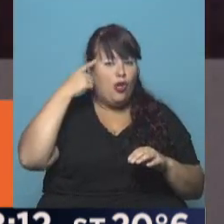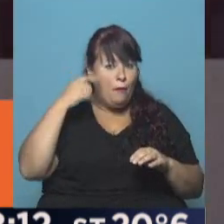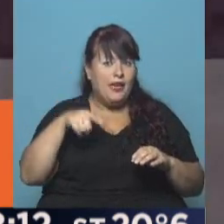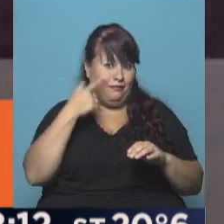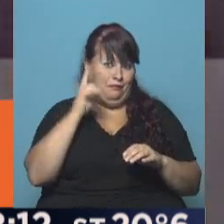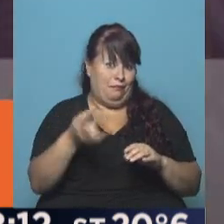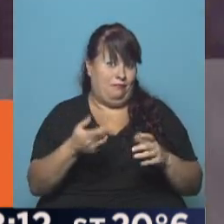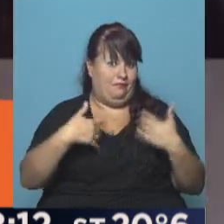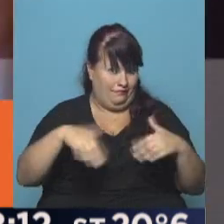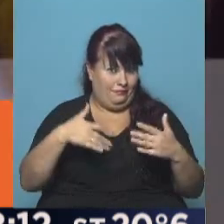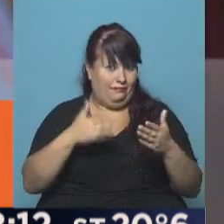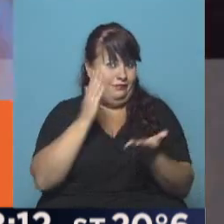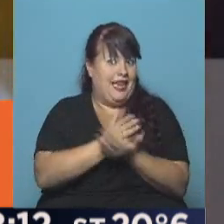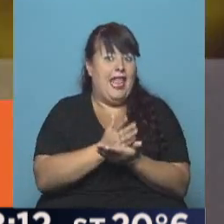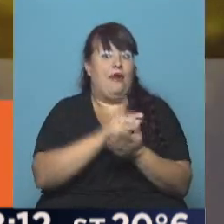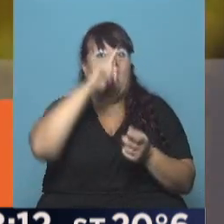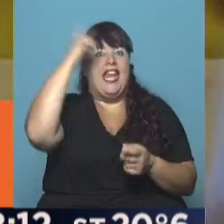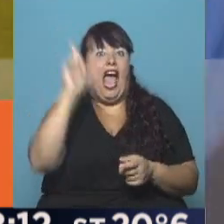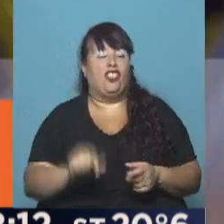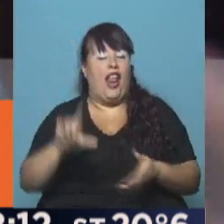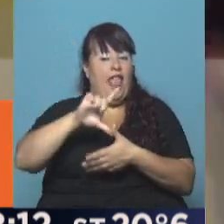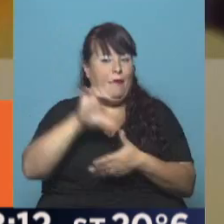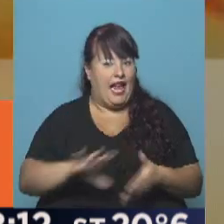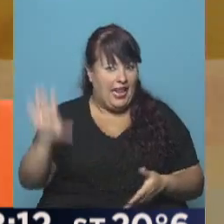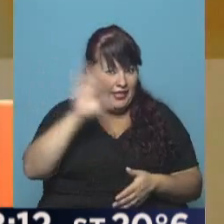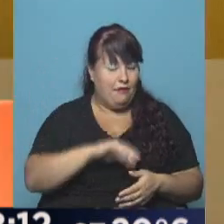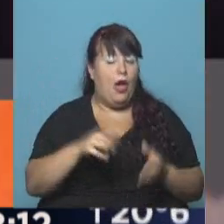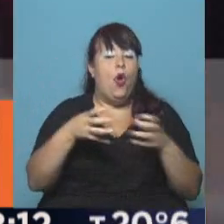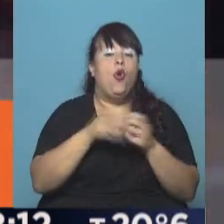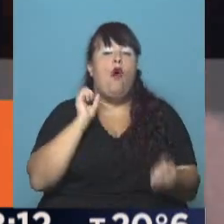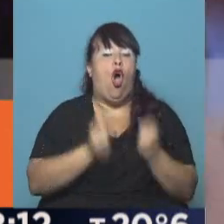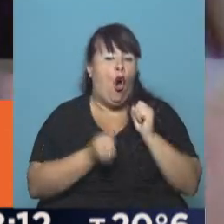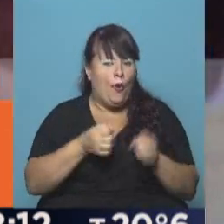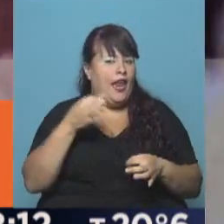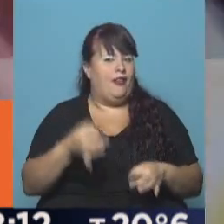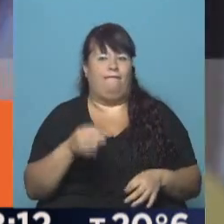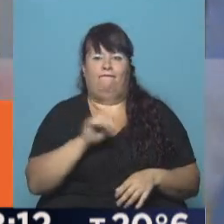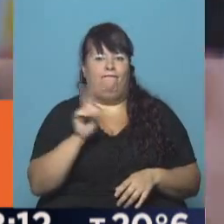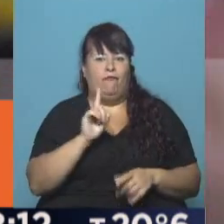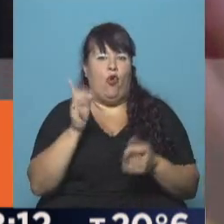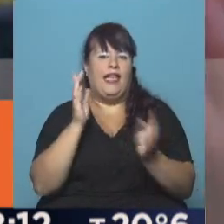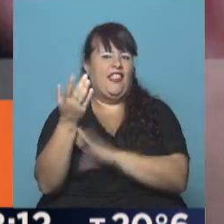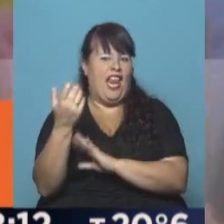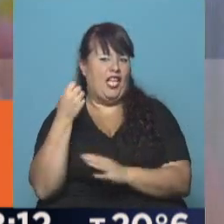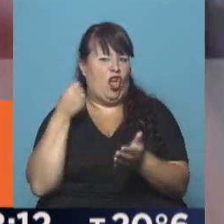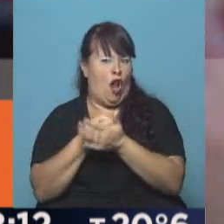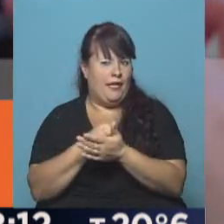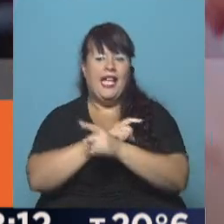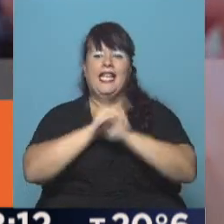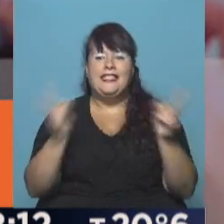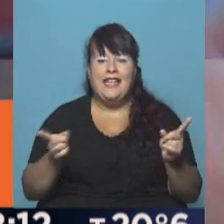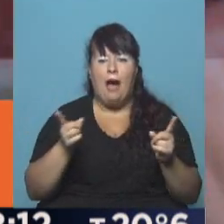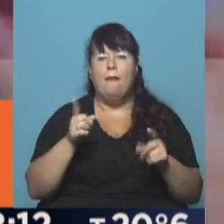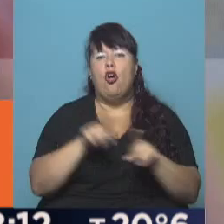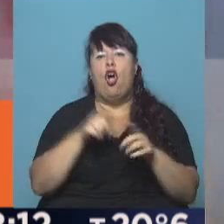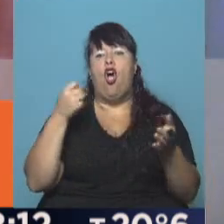está mostrando los enormes límites del nacionalismo en américa latina' el partido obrero claramente no está con la derecha golpista tampoco con